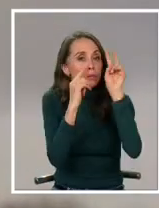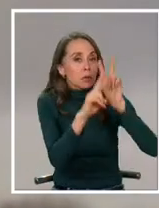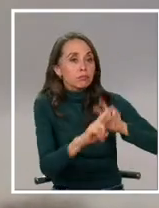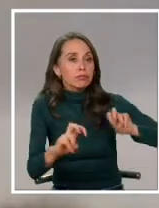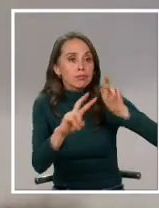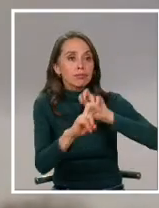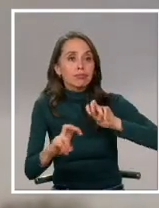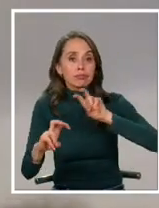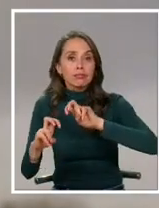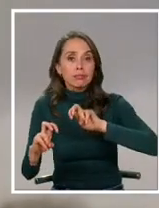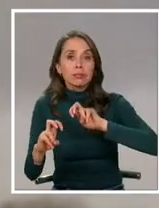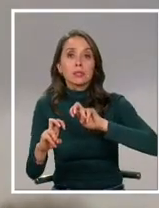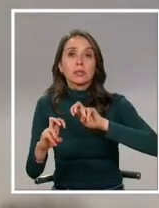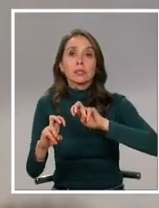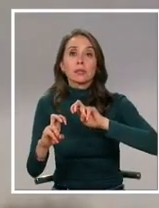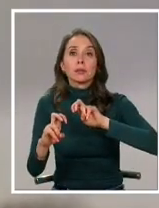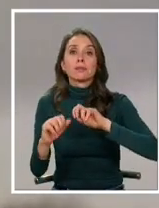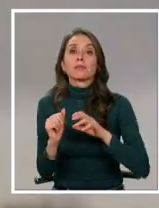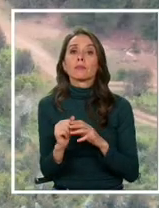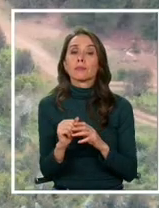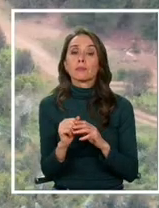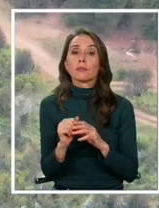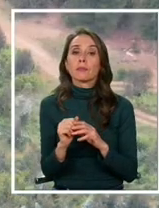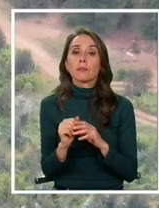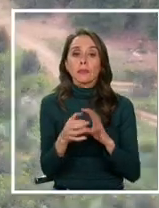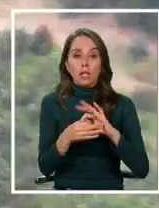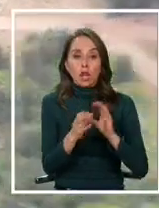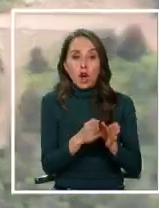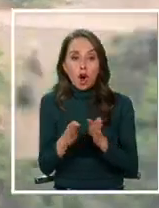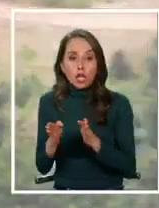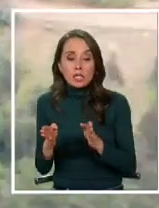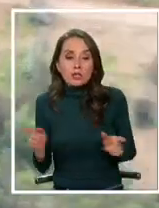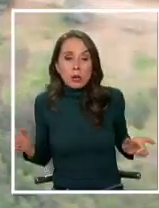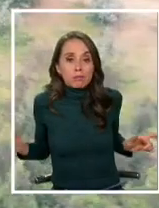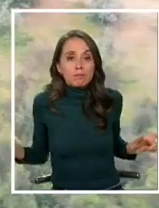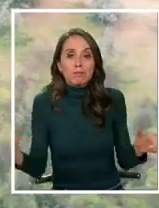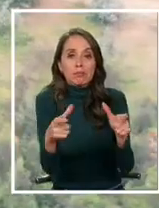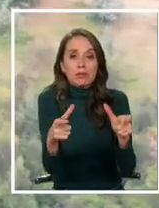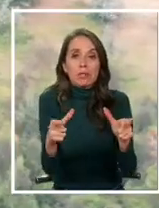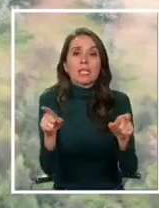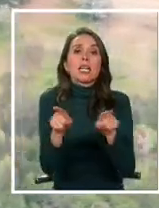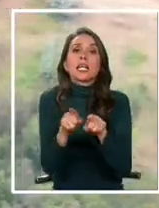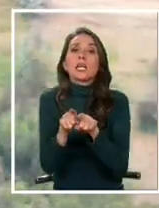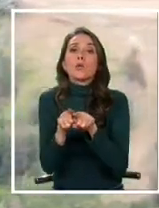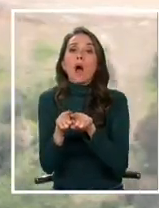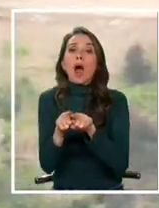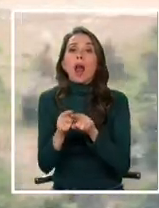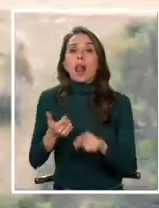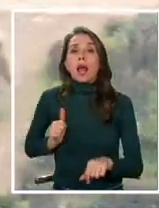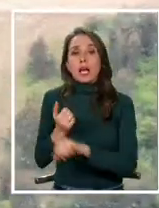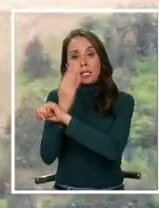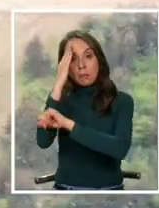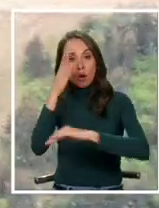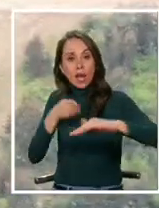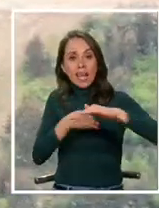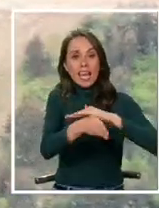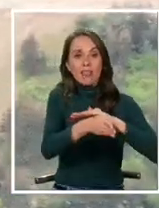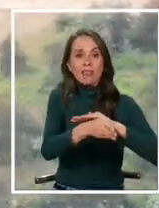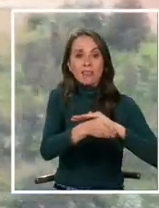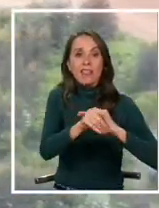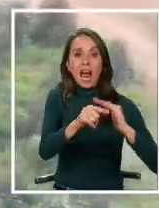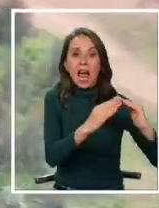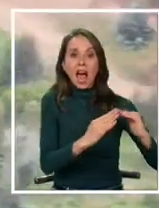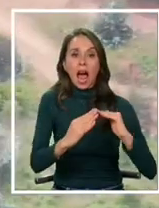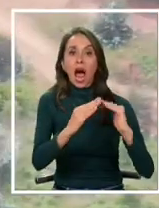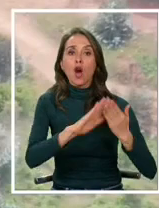ellas fue la de organizar un operativo simulando un ingreso de la policía a esta comunidad lo que